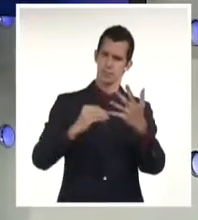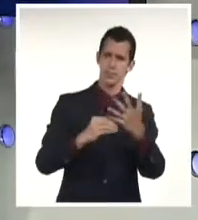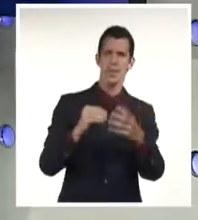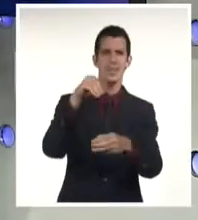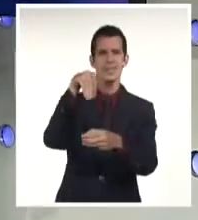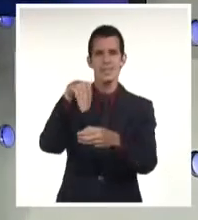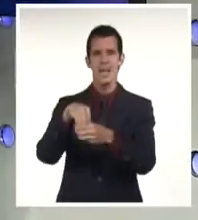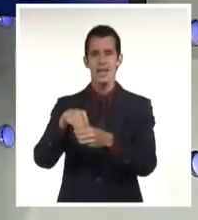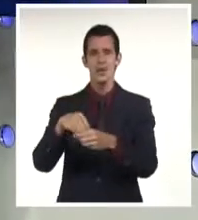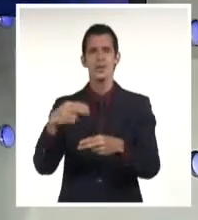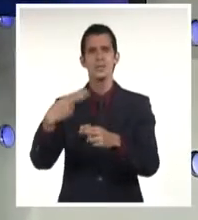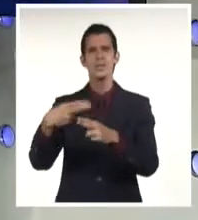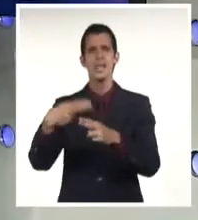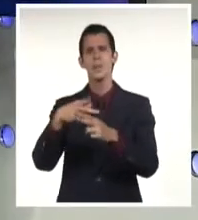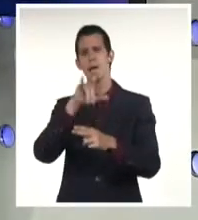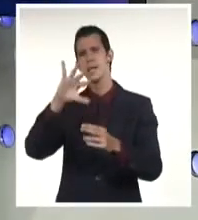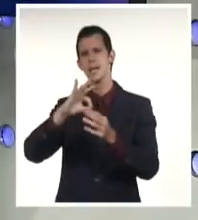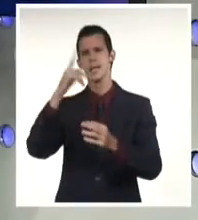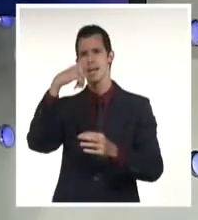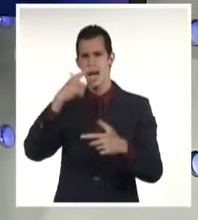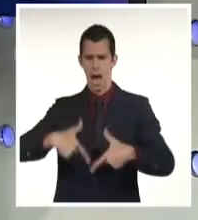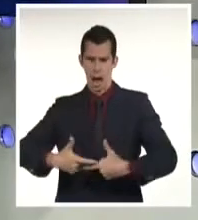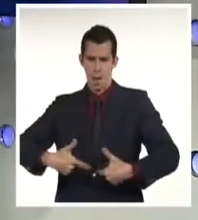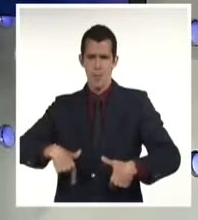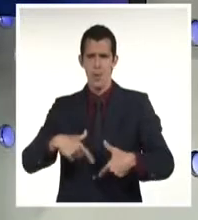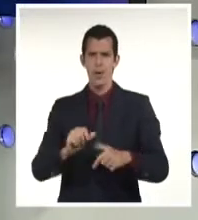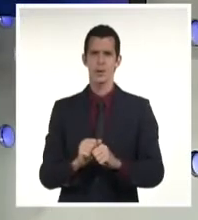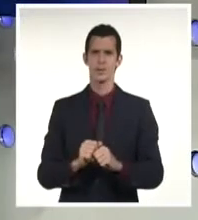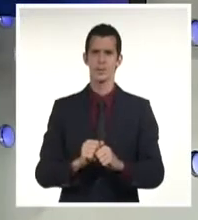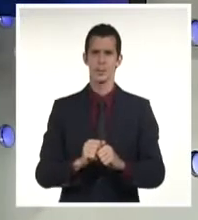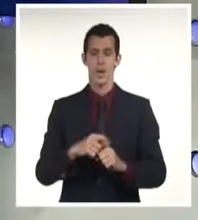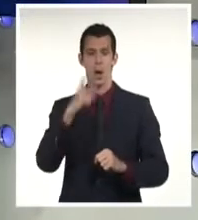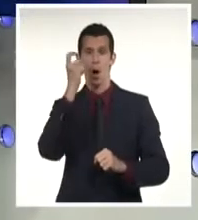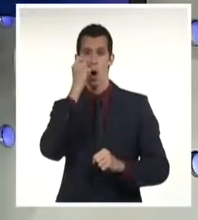Rodrigo y otro en tiempo extra de Karim Benzema le dieron el pase al conjunto